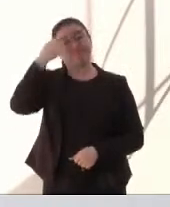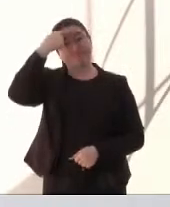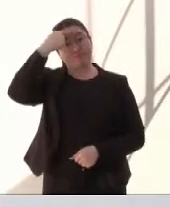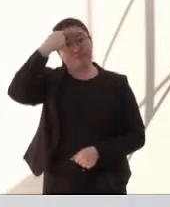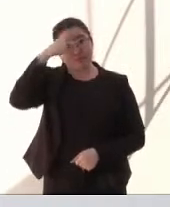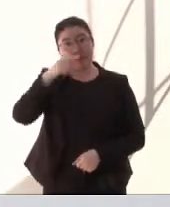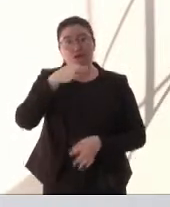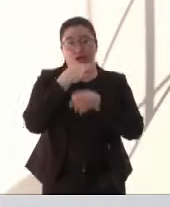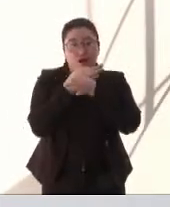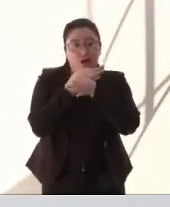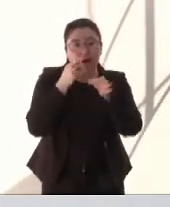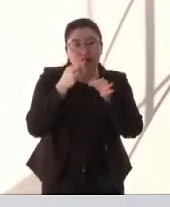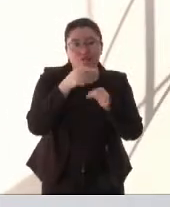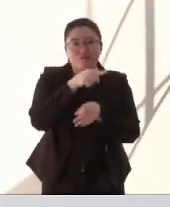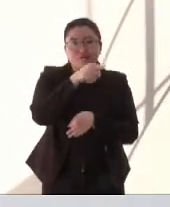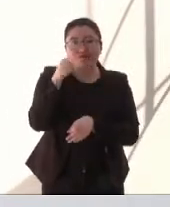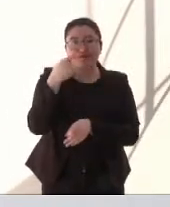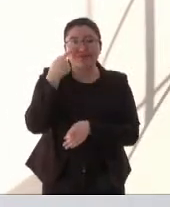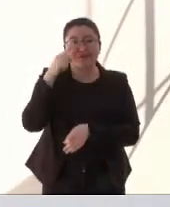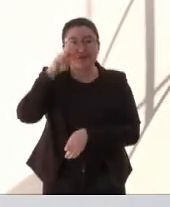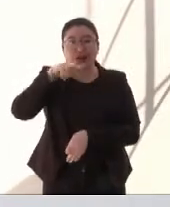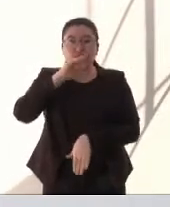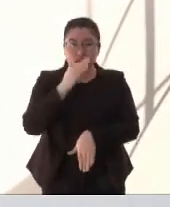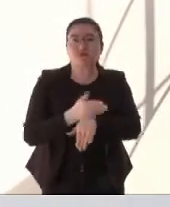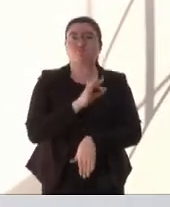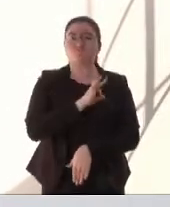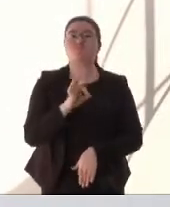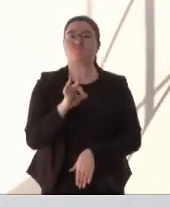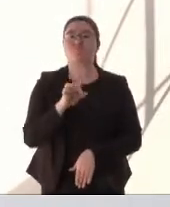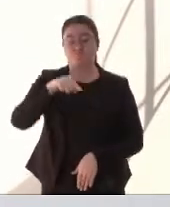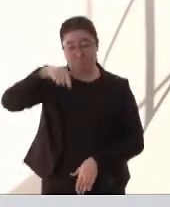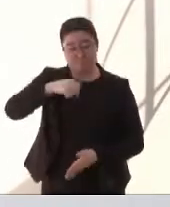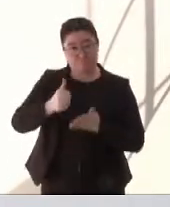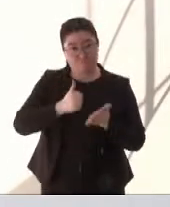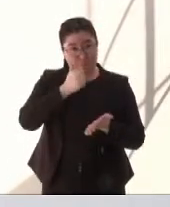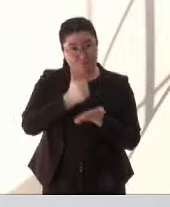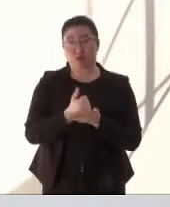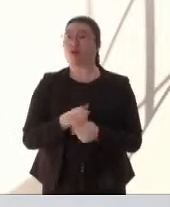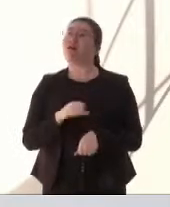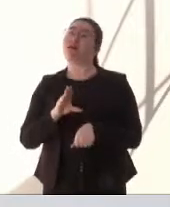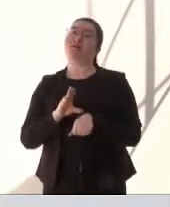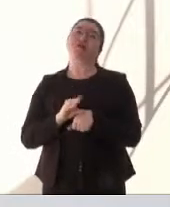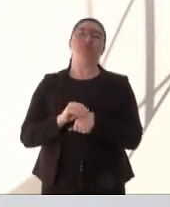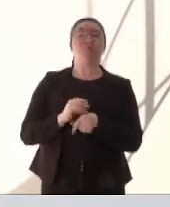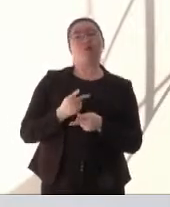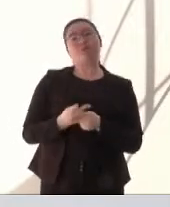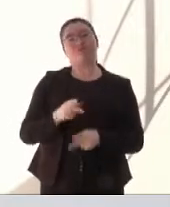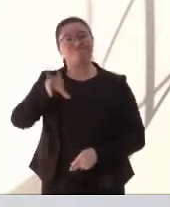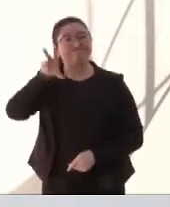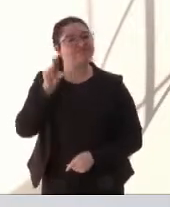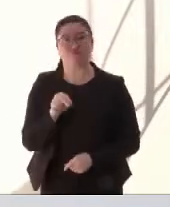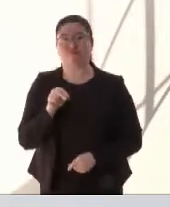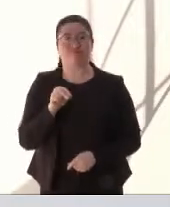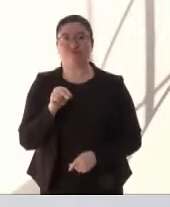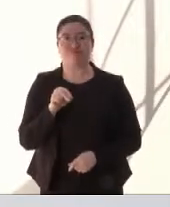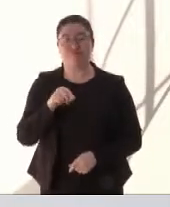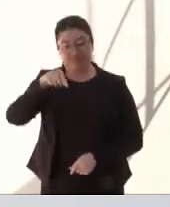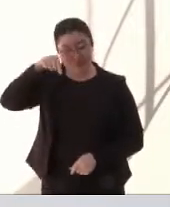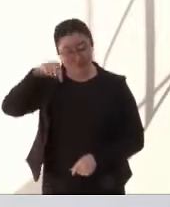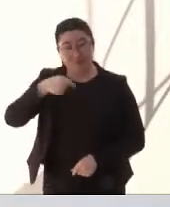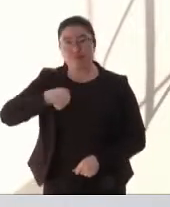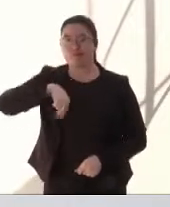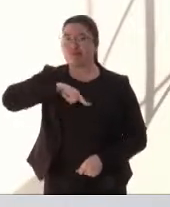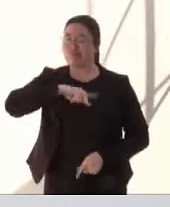el mensaje de que no hay impunidad, de que aquí no se permite, de que aquí somos